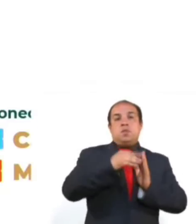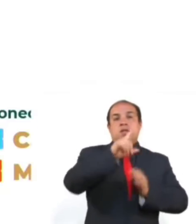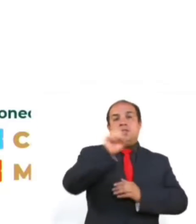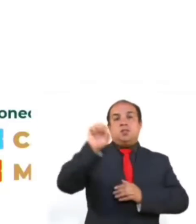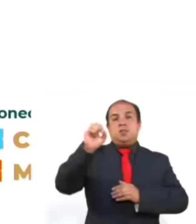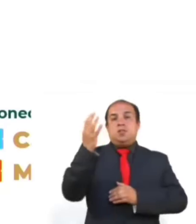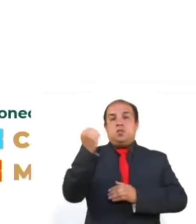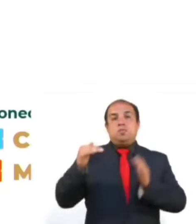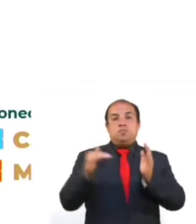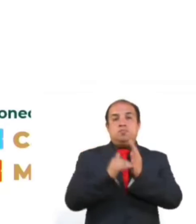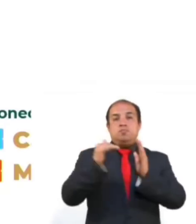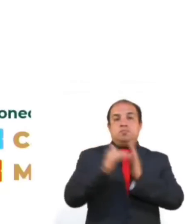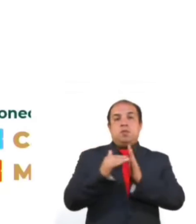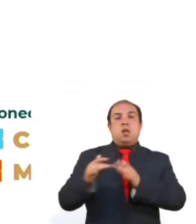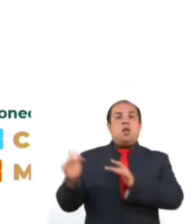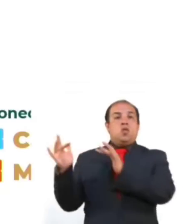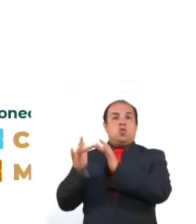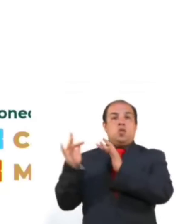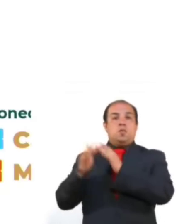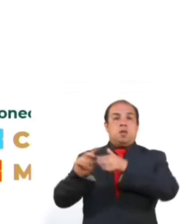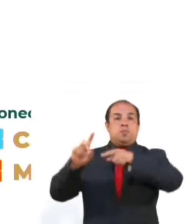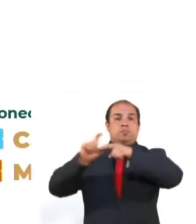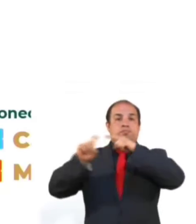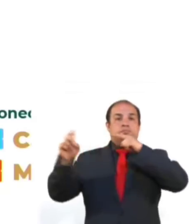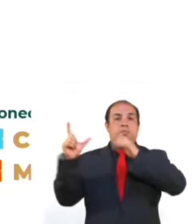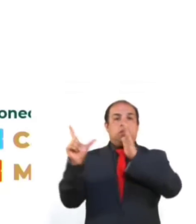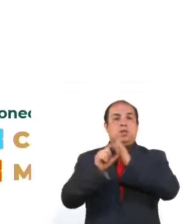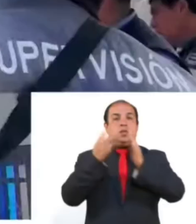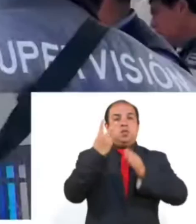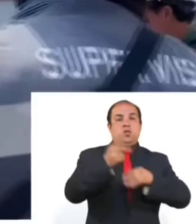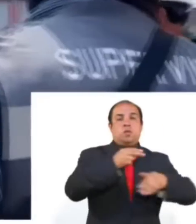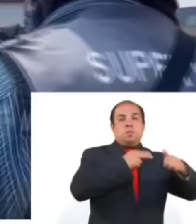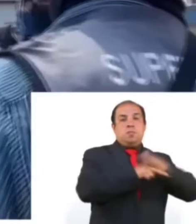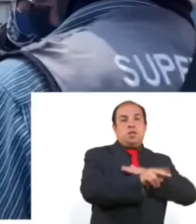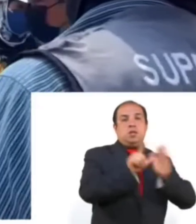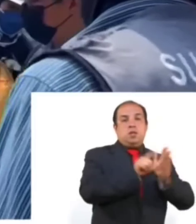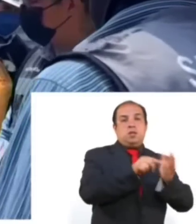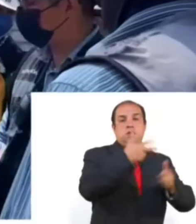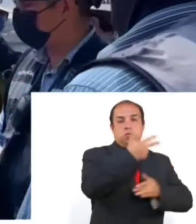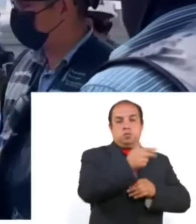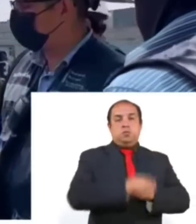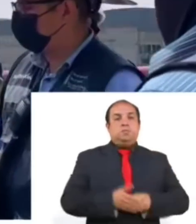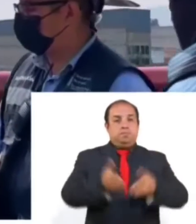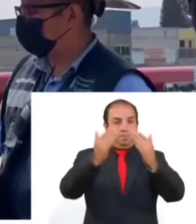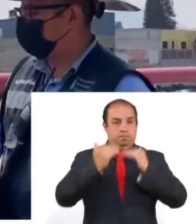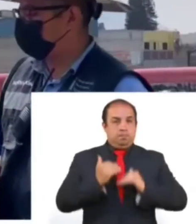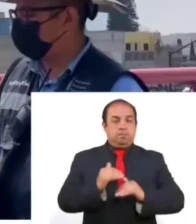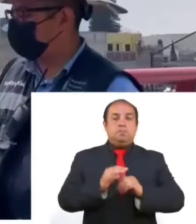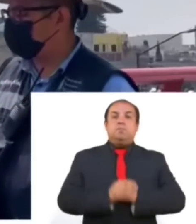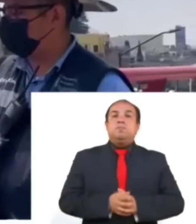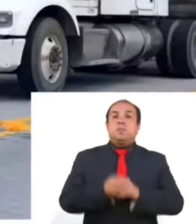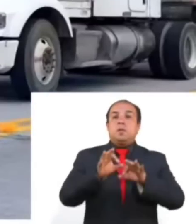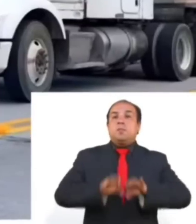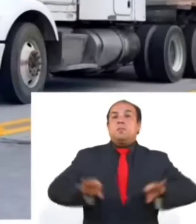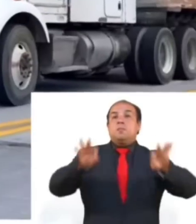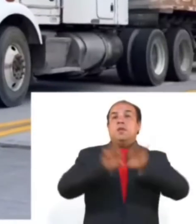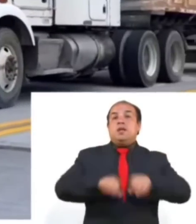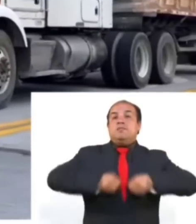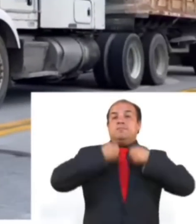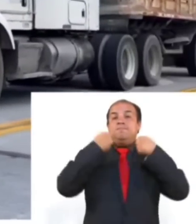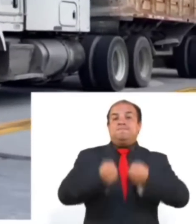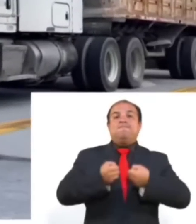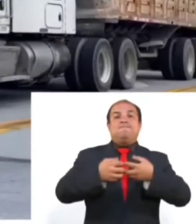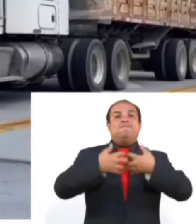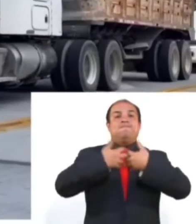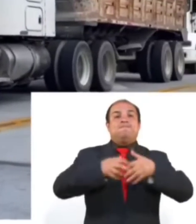conectividad con el cable bus línea 2 de metro línea 8 adelante Aquí muy importante la seguridad estructural